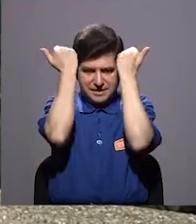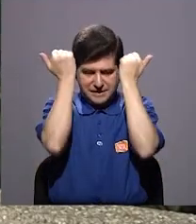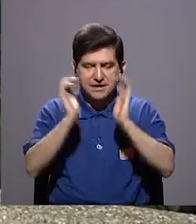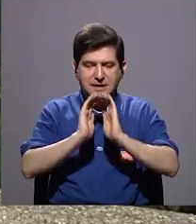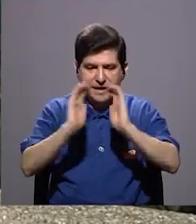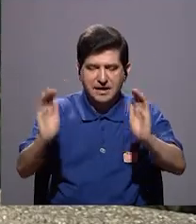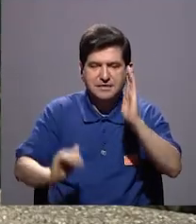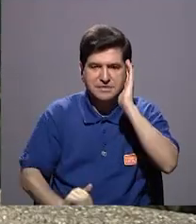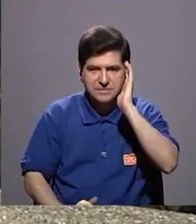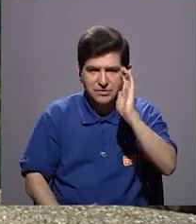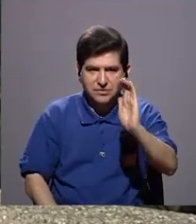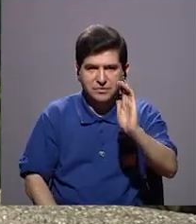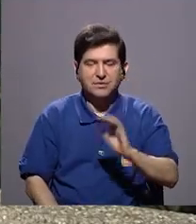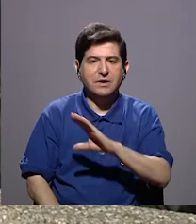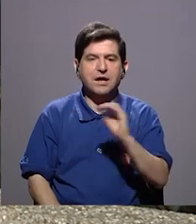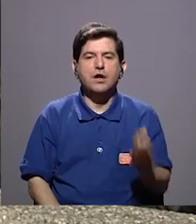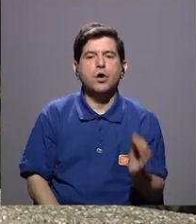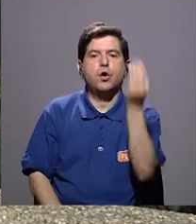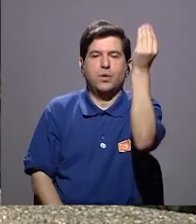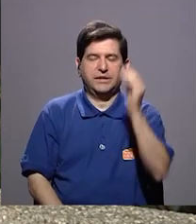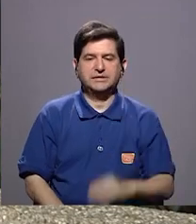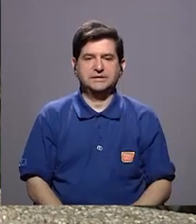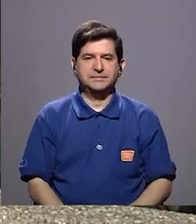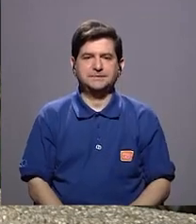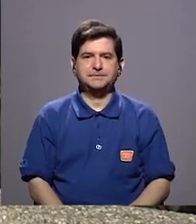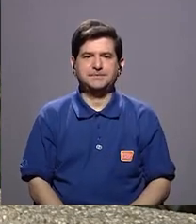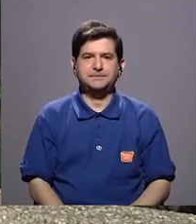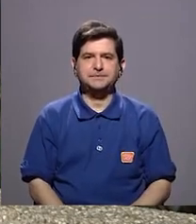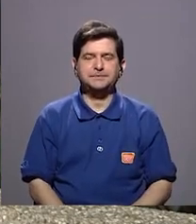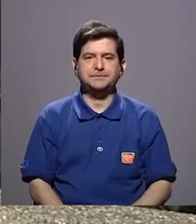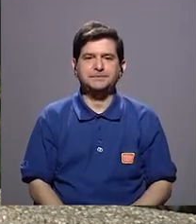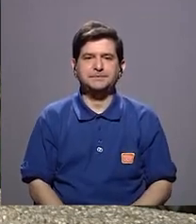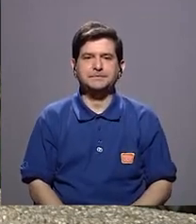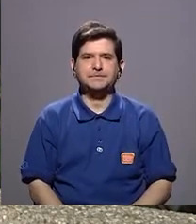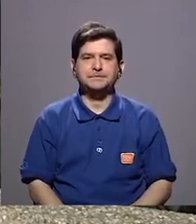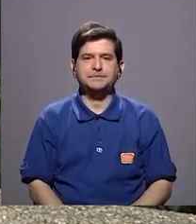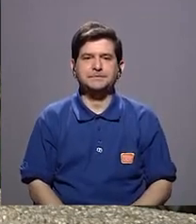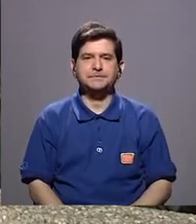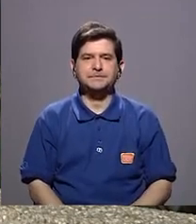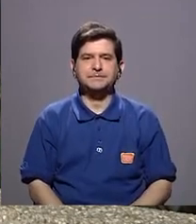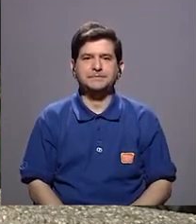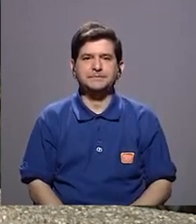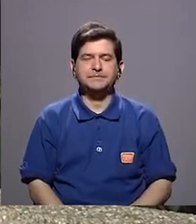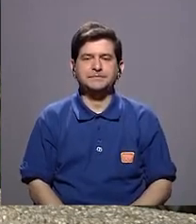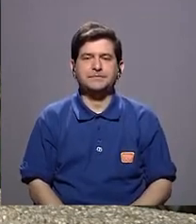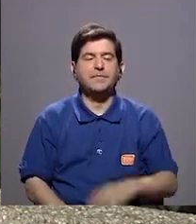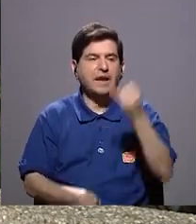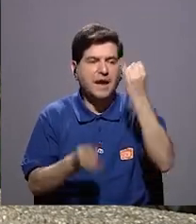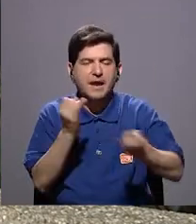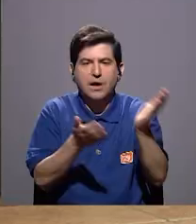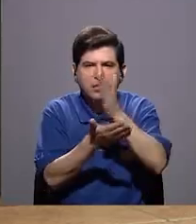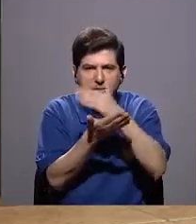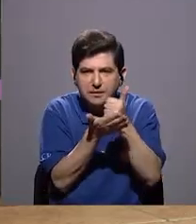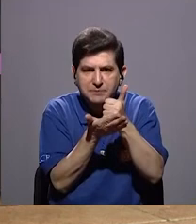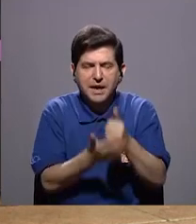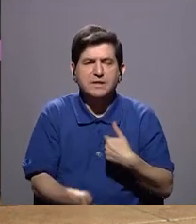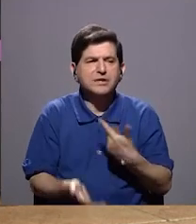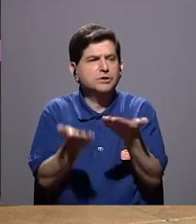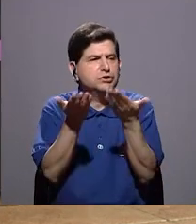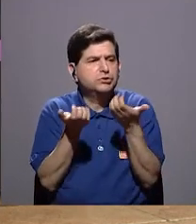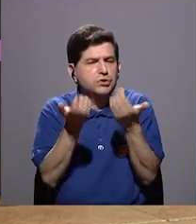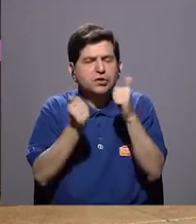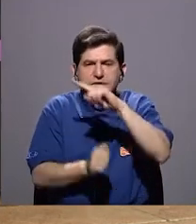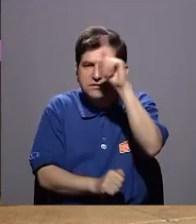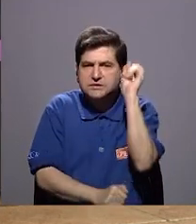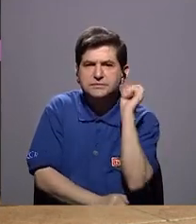psiquiatría para niños y adolescentes. Doctor, bueno, en este último bloque me